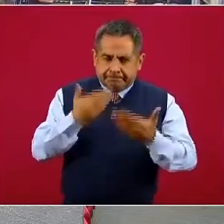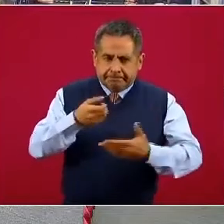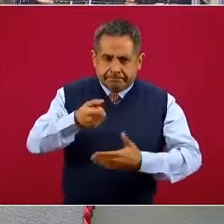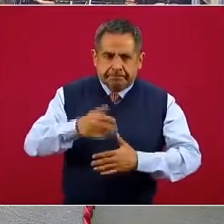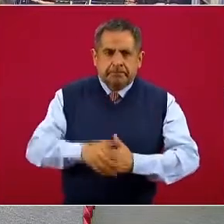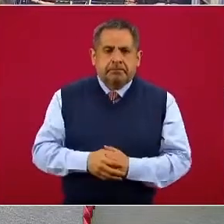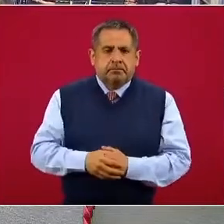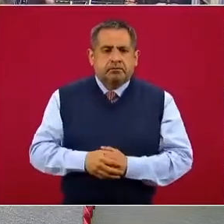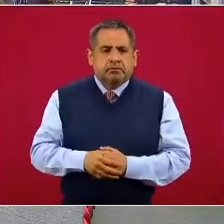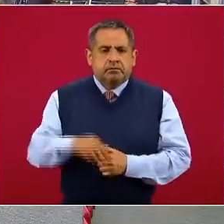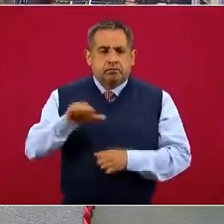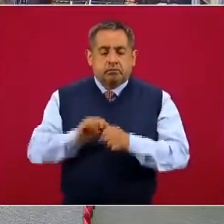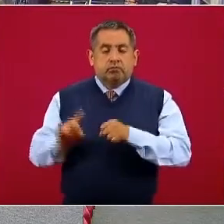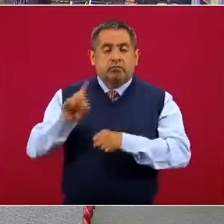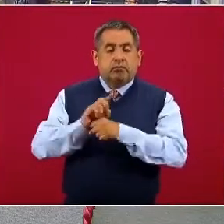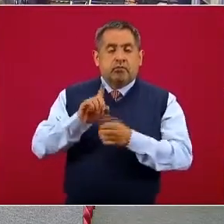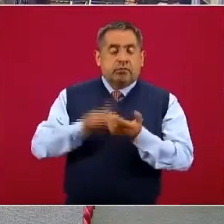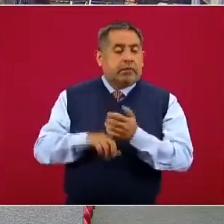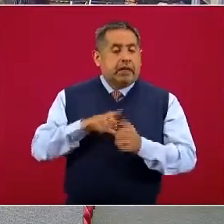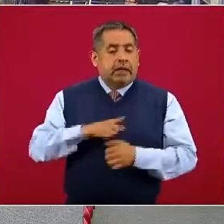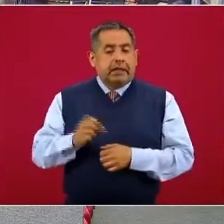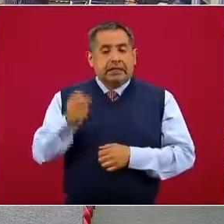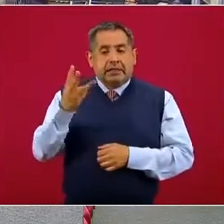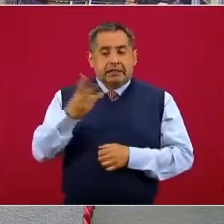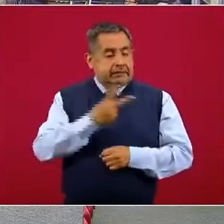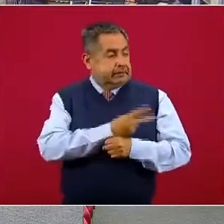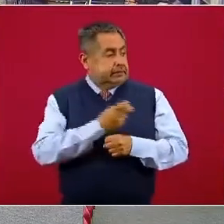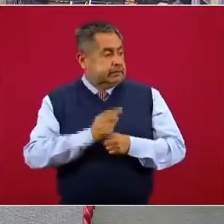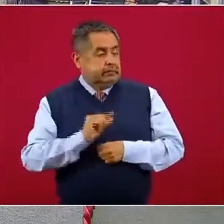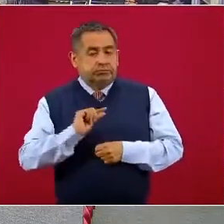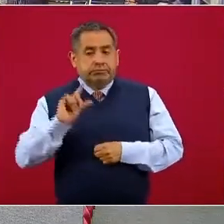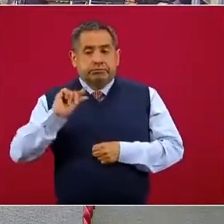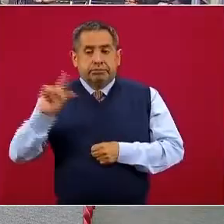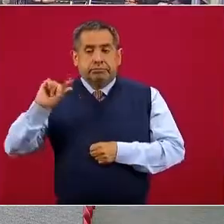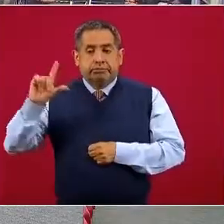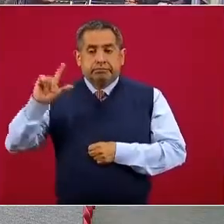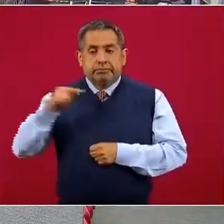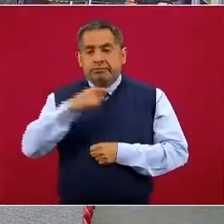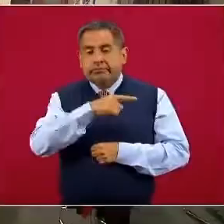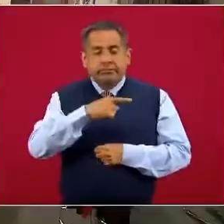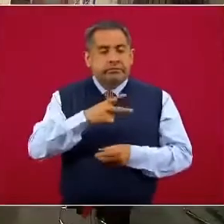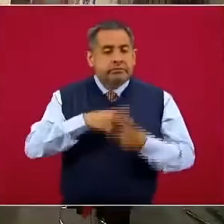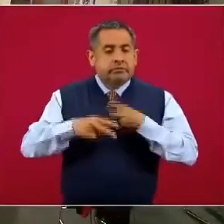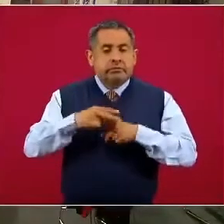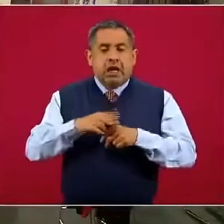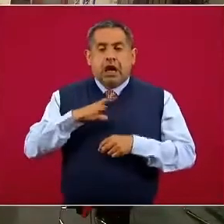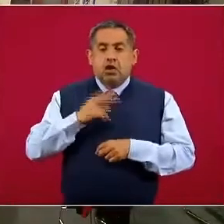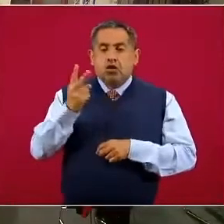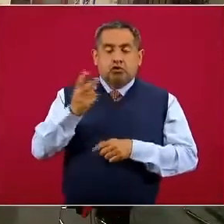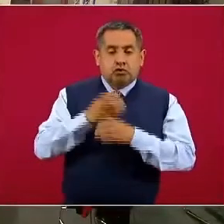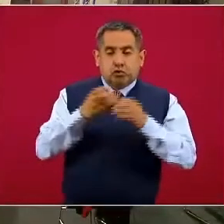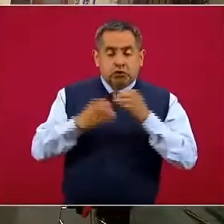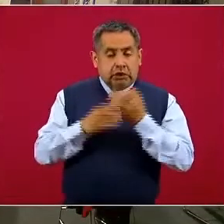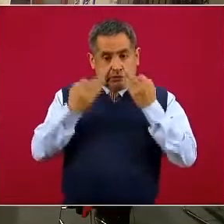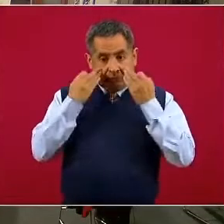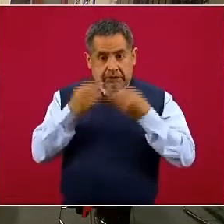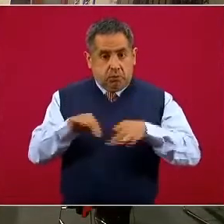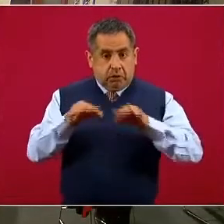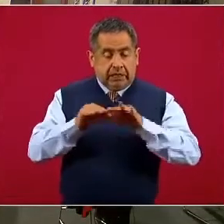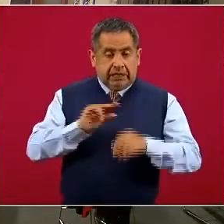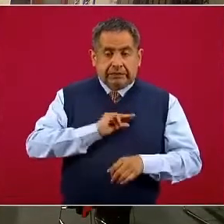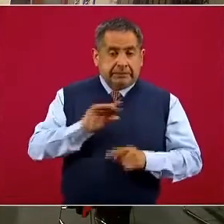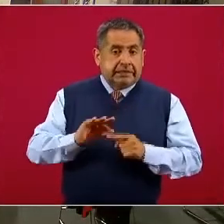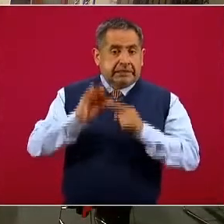ustedes pueden ver, el día de hoy tenemos 3 invitados especiales porque tendremos 2 eventos también